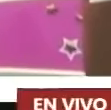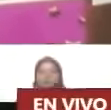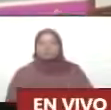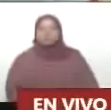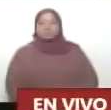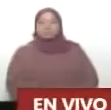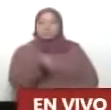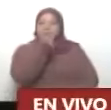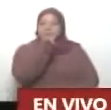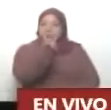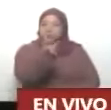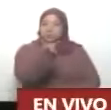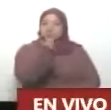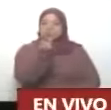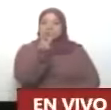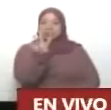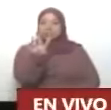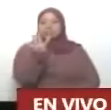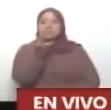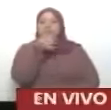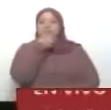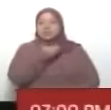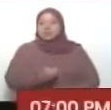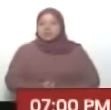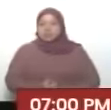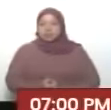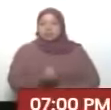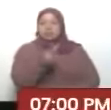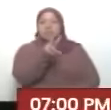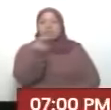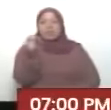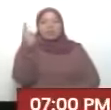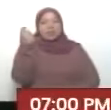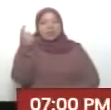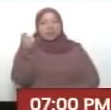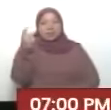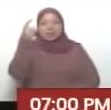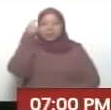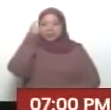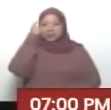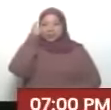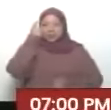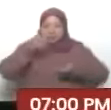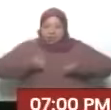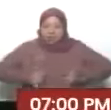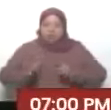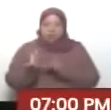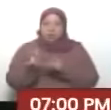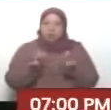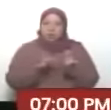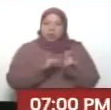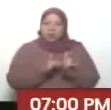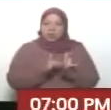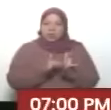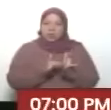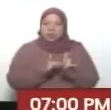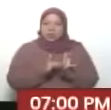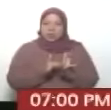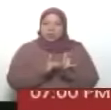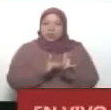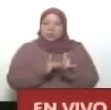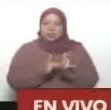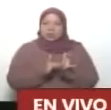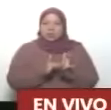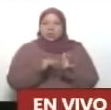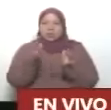la llegada del Niño Jesús. Y estamos a la expectativa. Oh Niño Jesús bendito, ven y